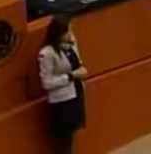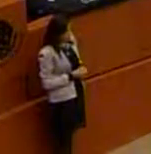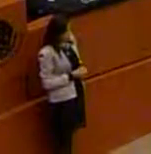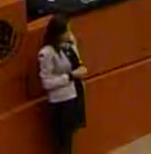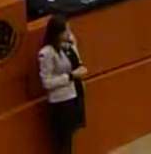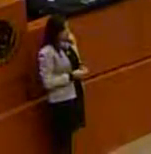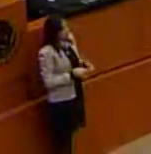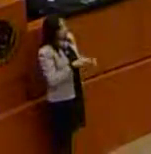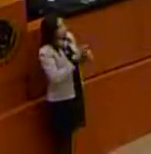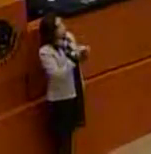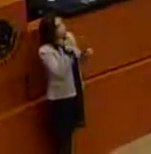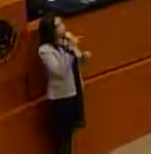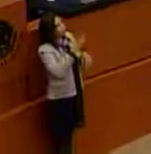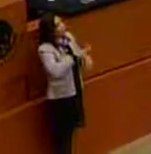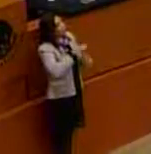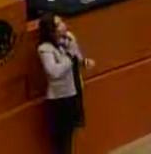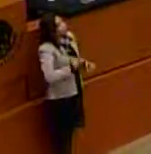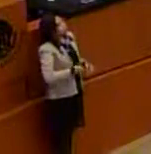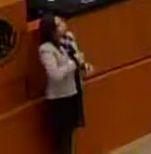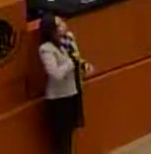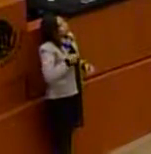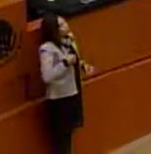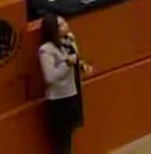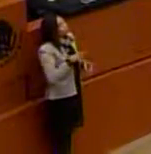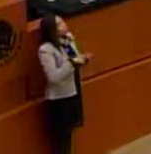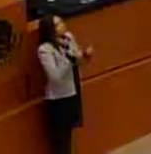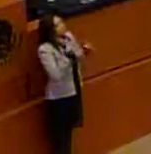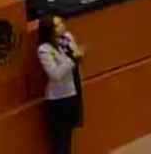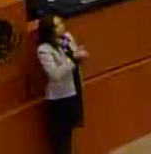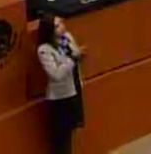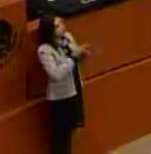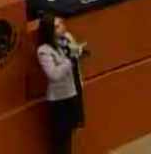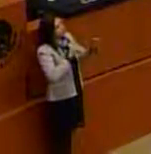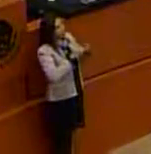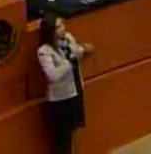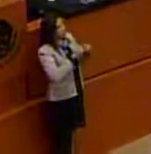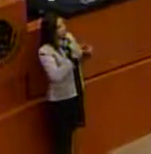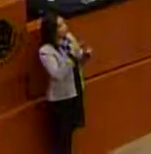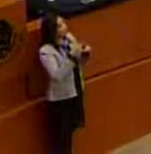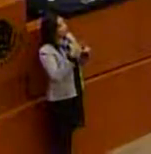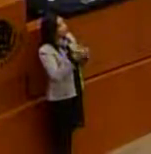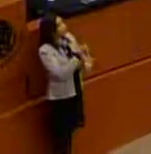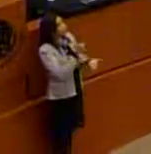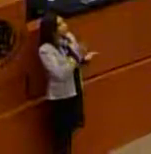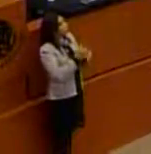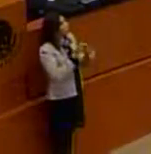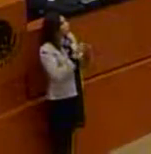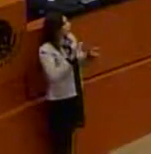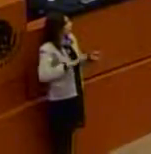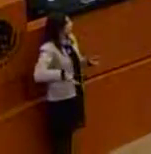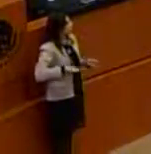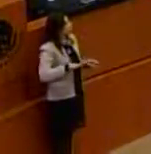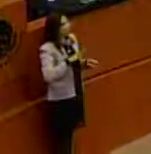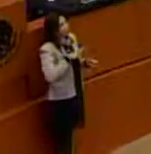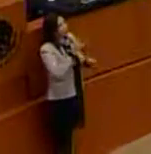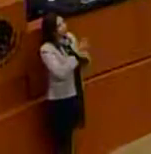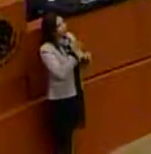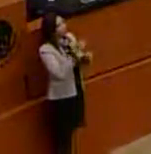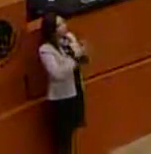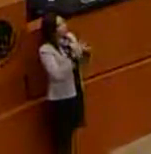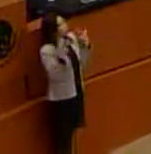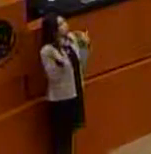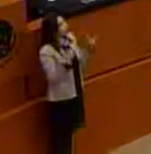We in Switzerland, and I would say the whole movement, which is a citizen movement, as Ralph has explained, are not academics. And